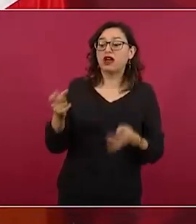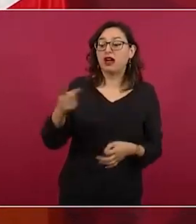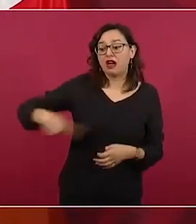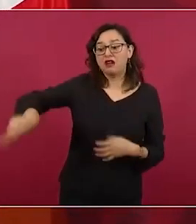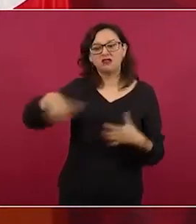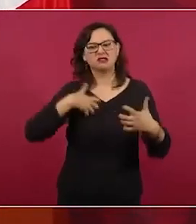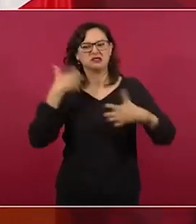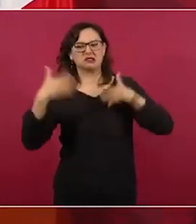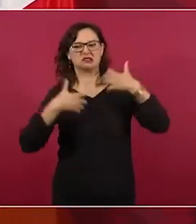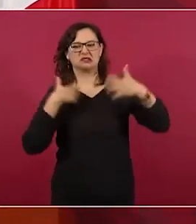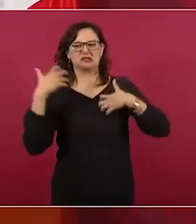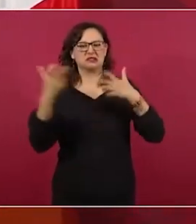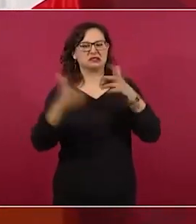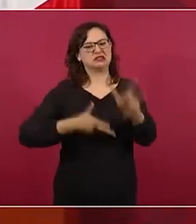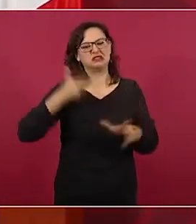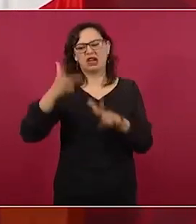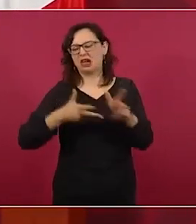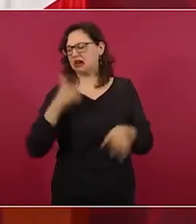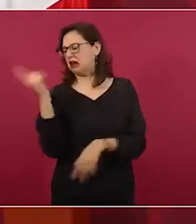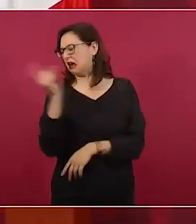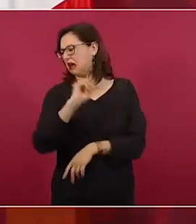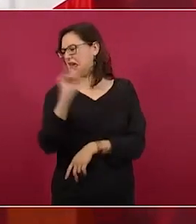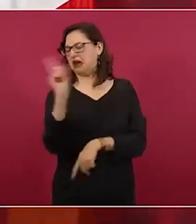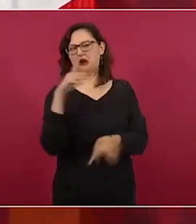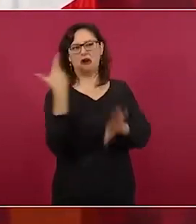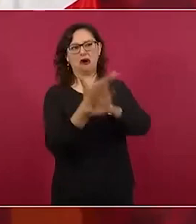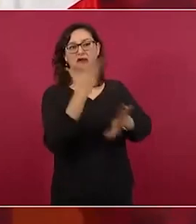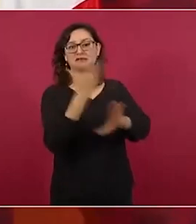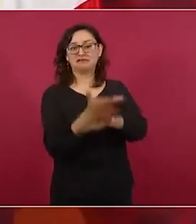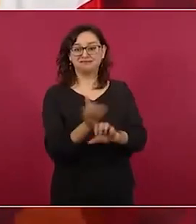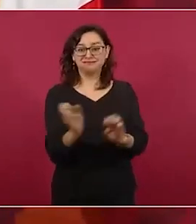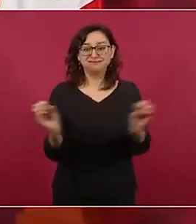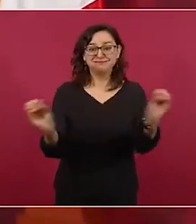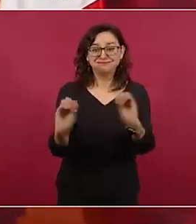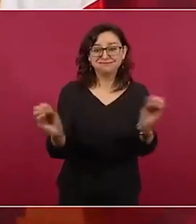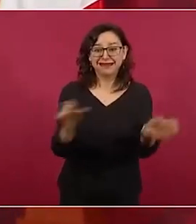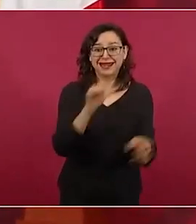es